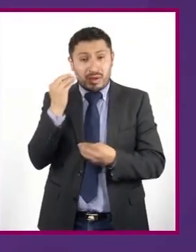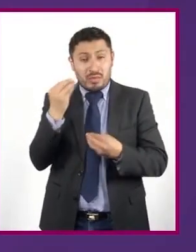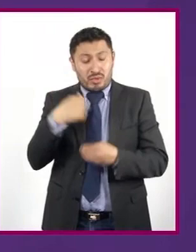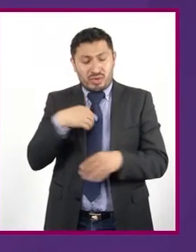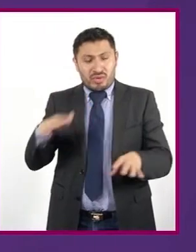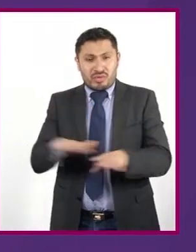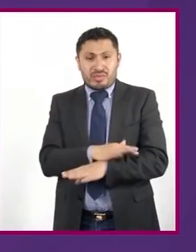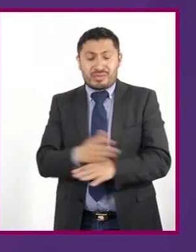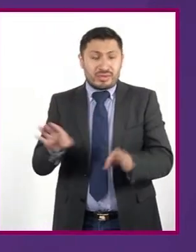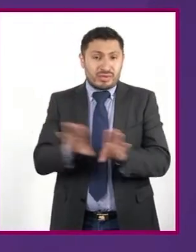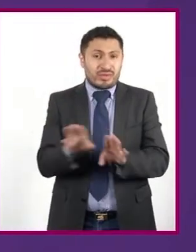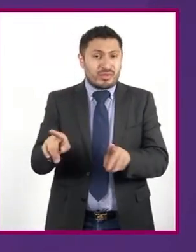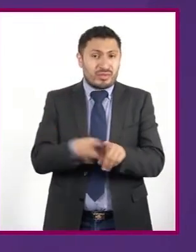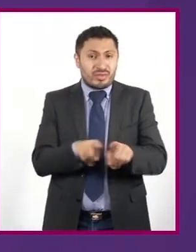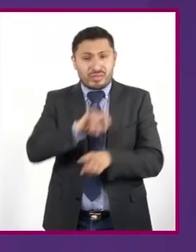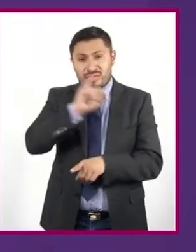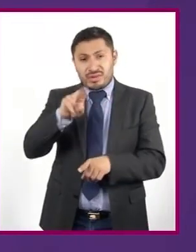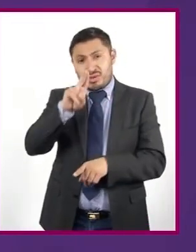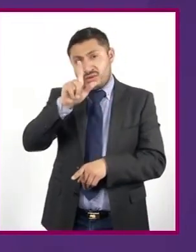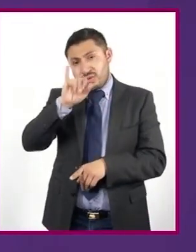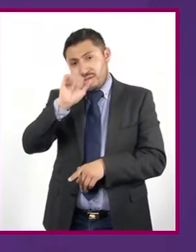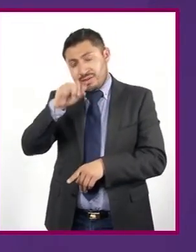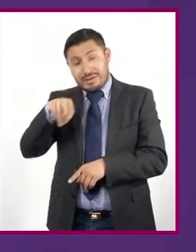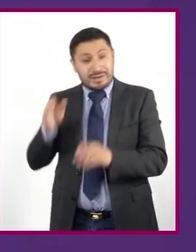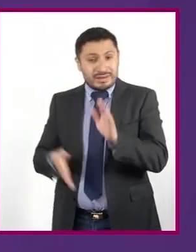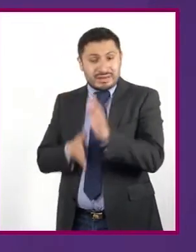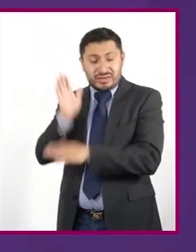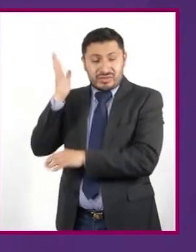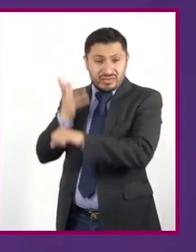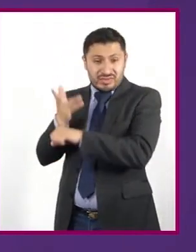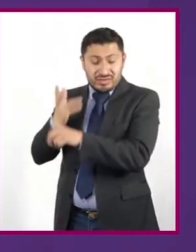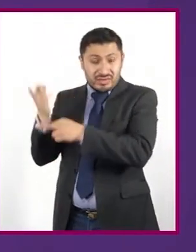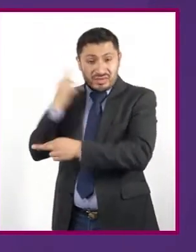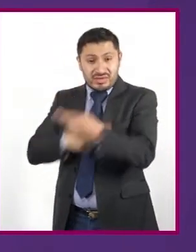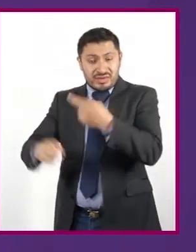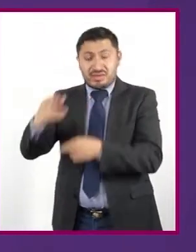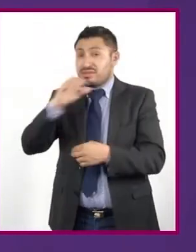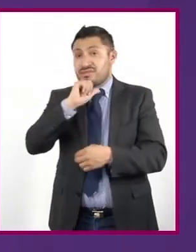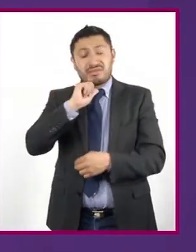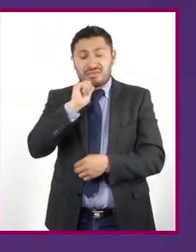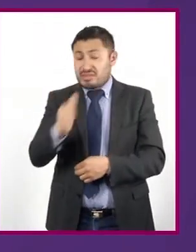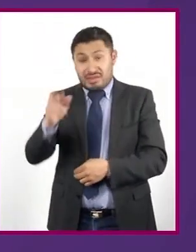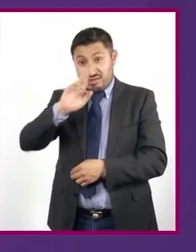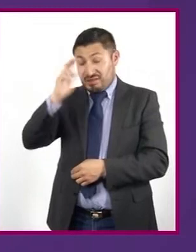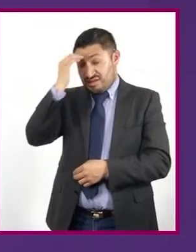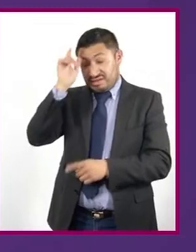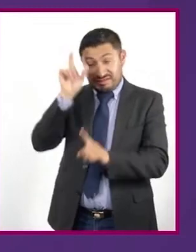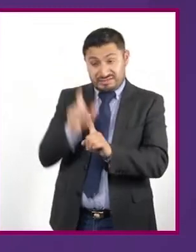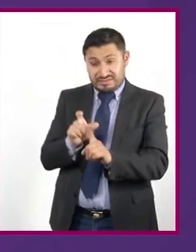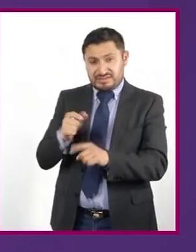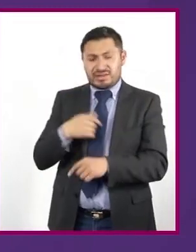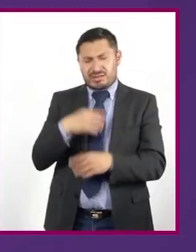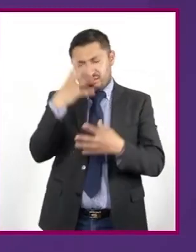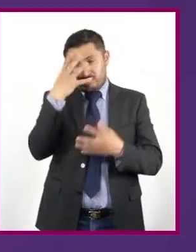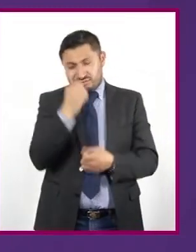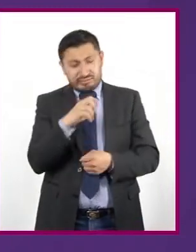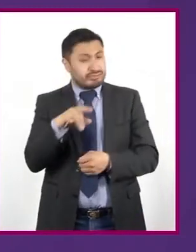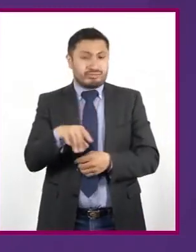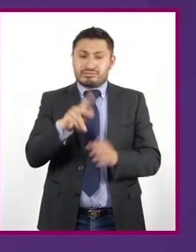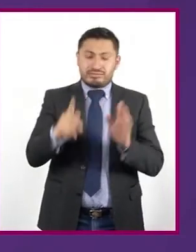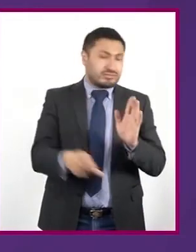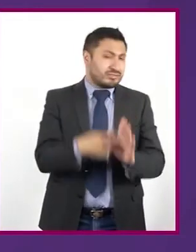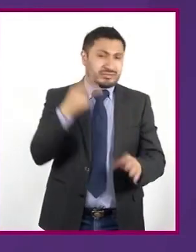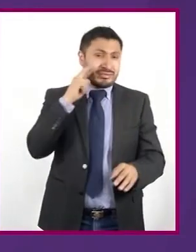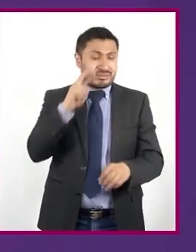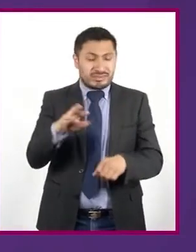cambie, como le pasó a Julián, que se fue a Estados Unidos y cuando regresó nadie lo reconocía. Me pondría triste no volver a ver a mis